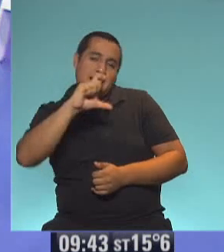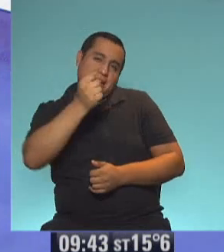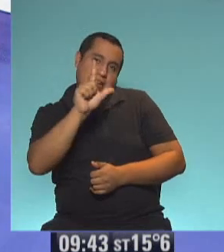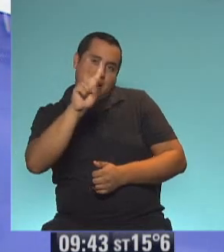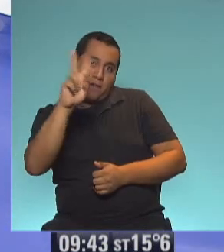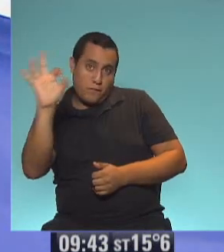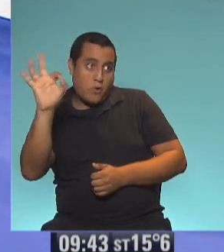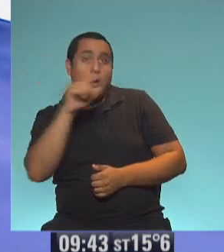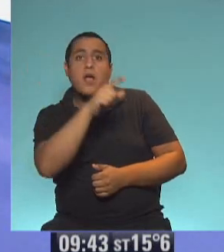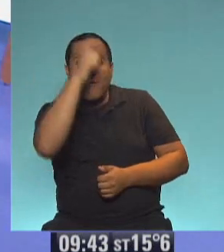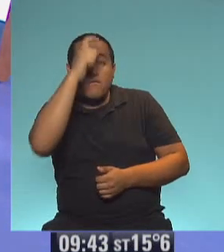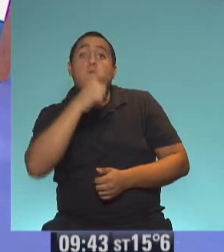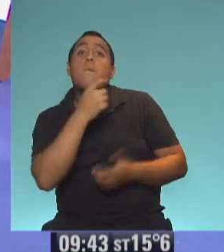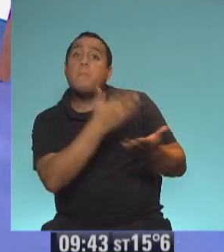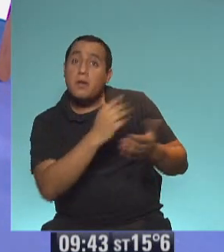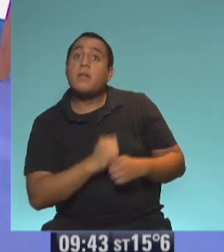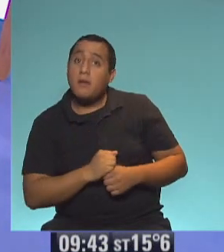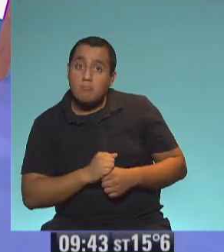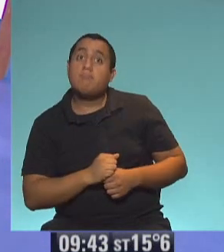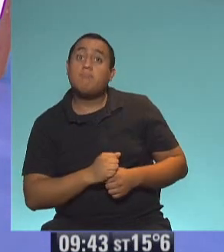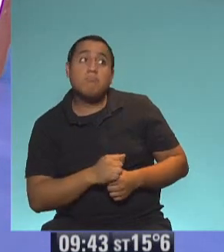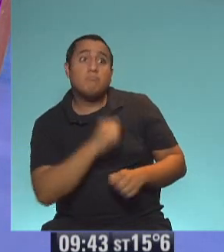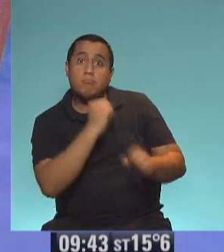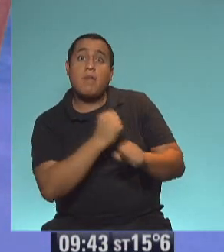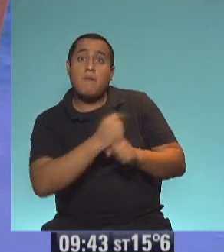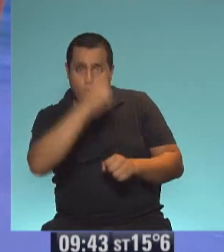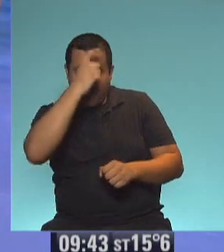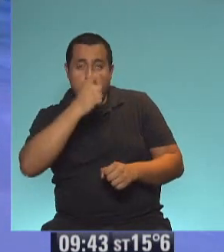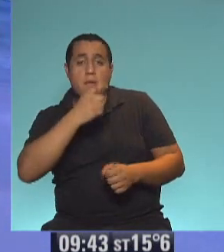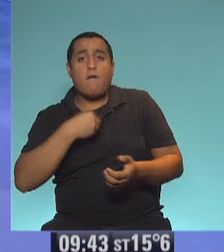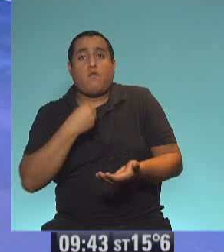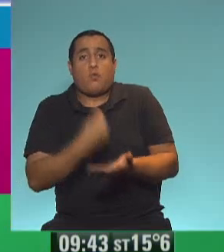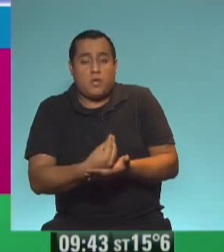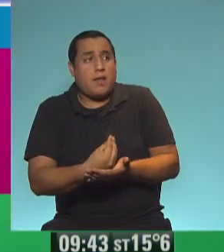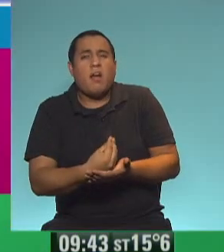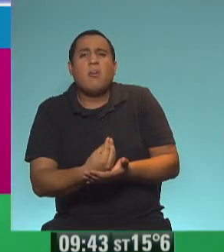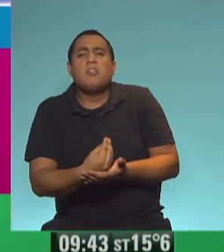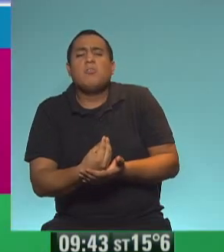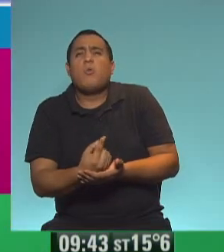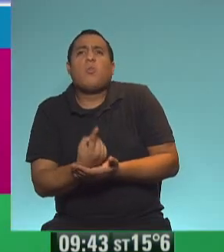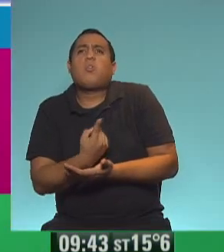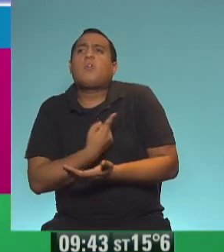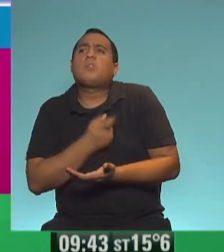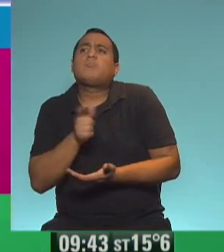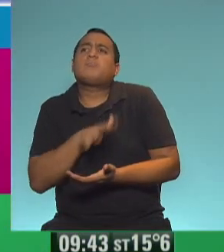que es bombera. ¡Wow! Es bombera voluntaria. ¿De dónde, André?